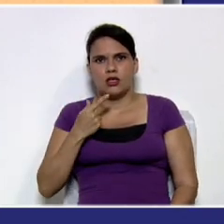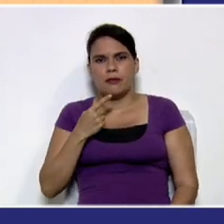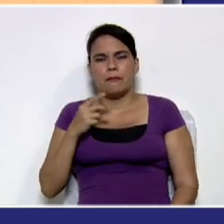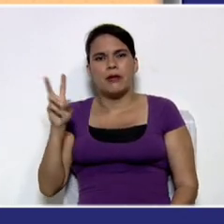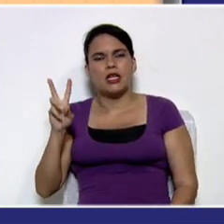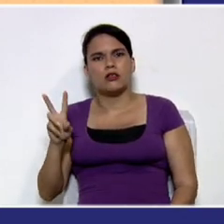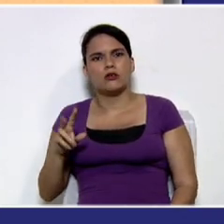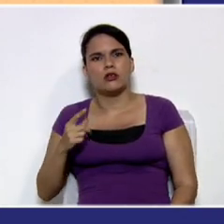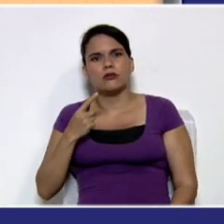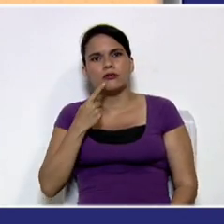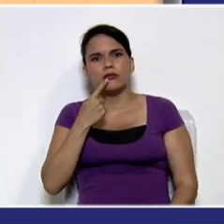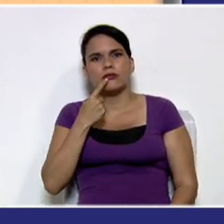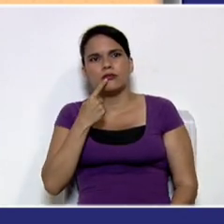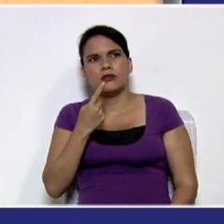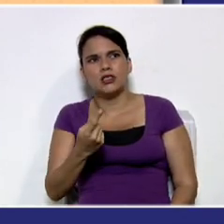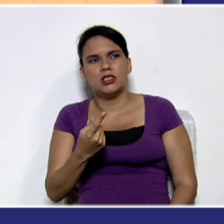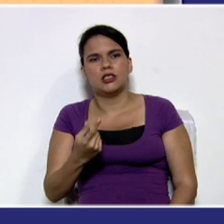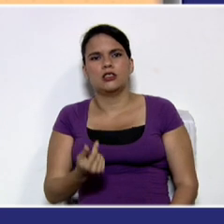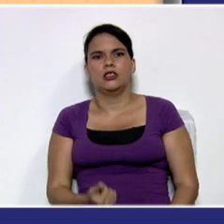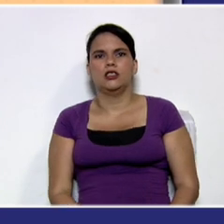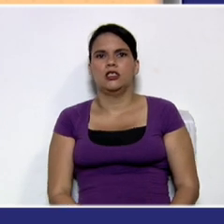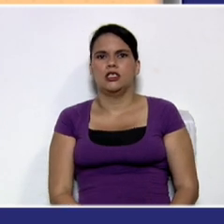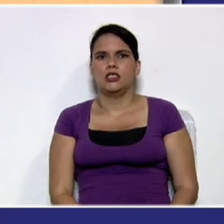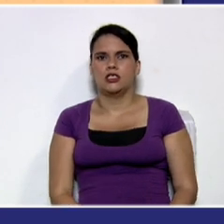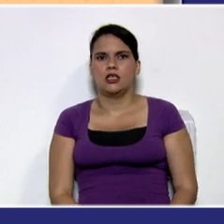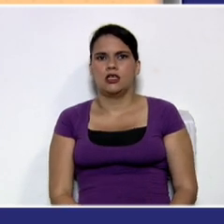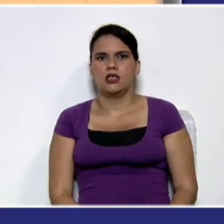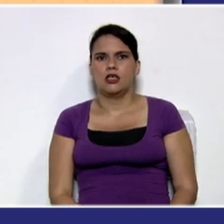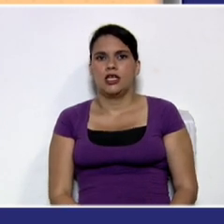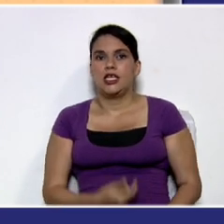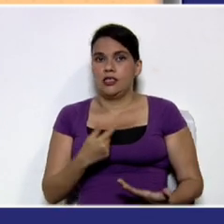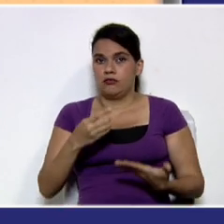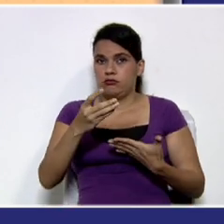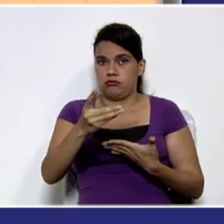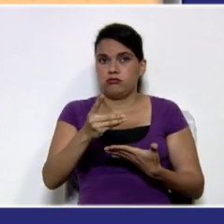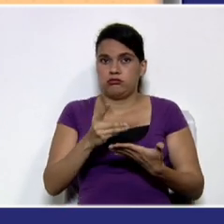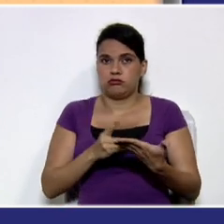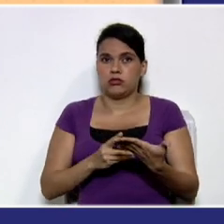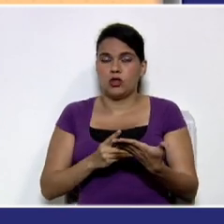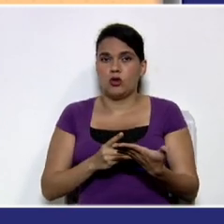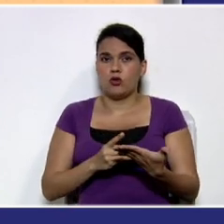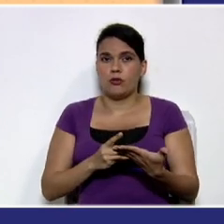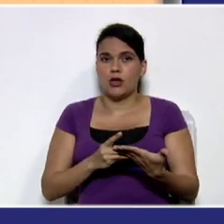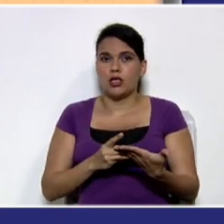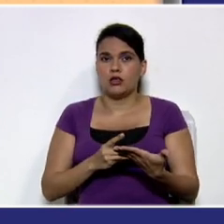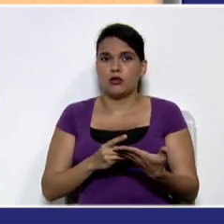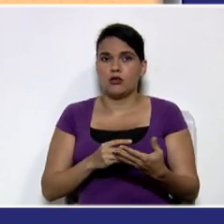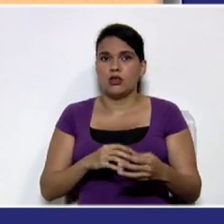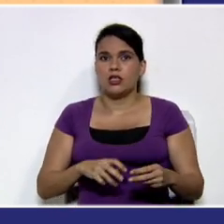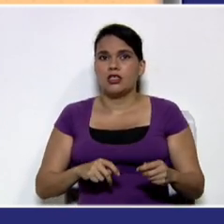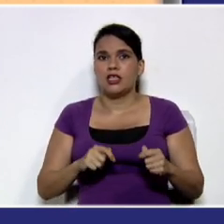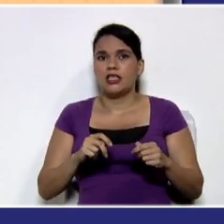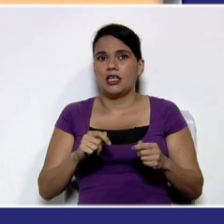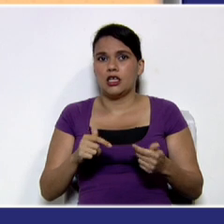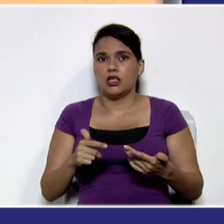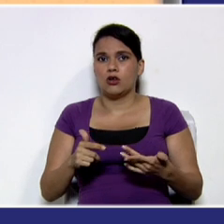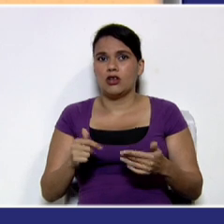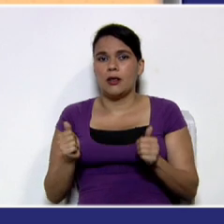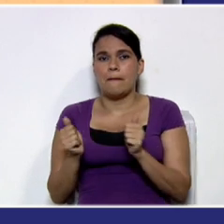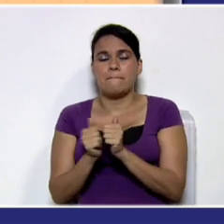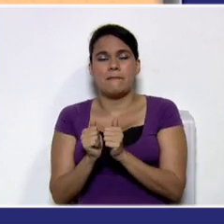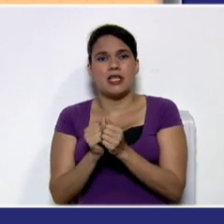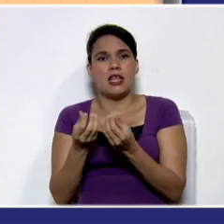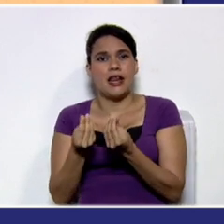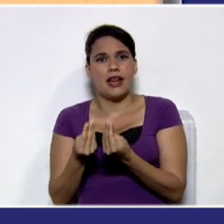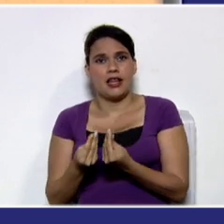como tal lo que corresponde a ese arbitraje del territorio rico en minerales que está allí